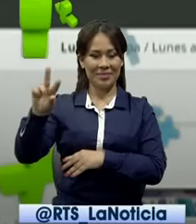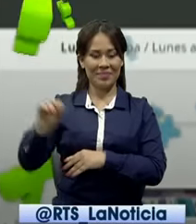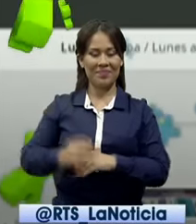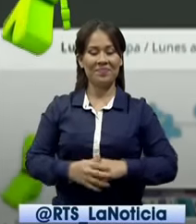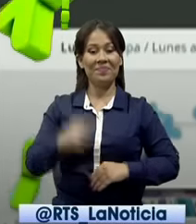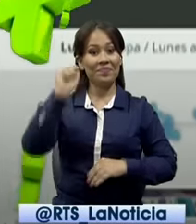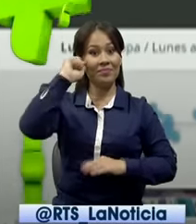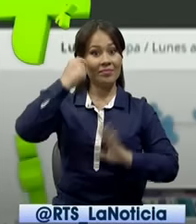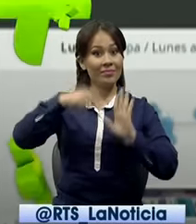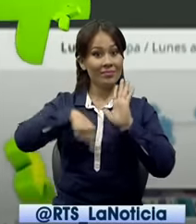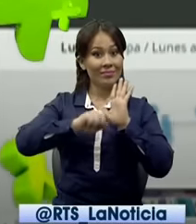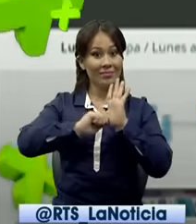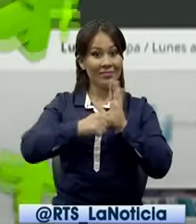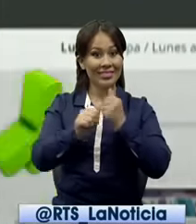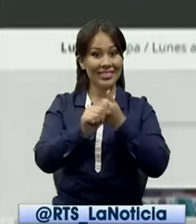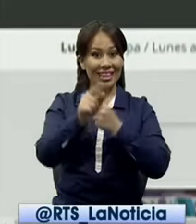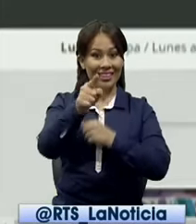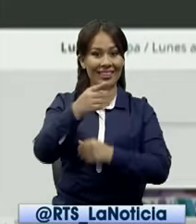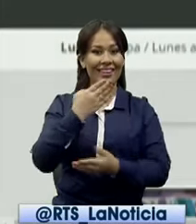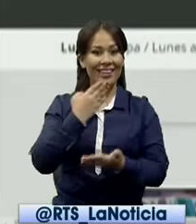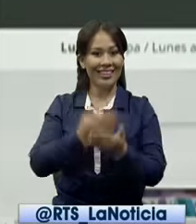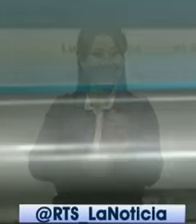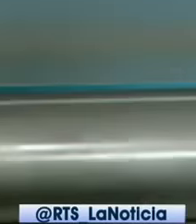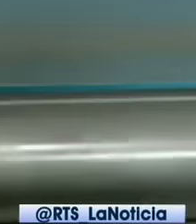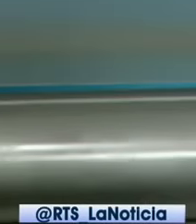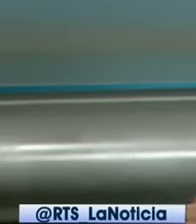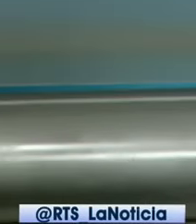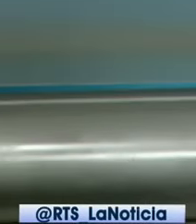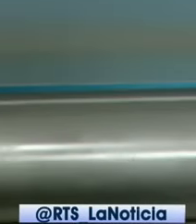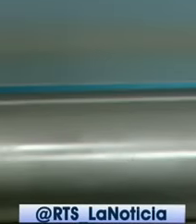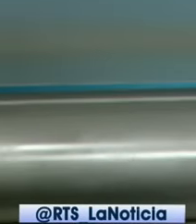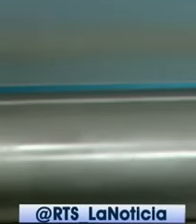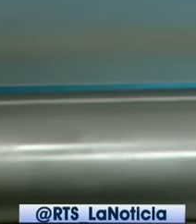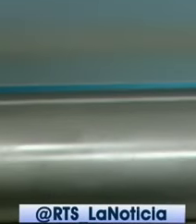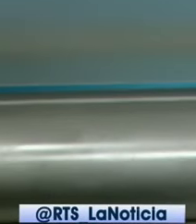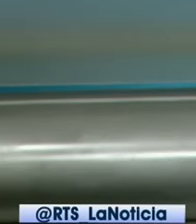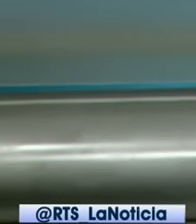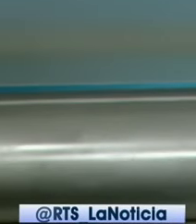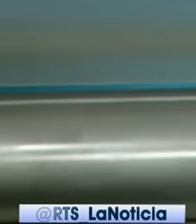www.rts.com.es/envivo. RTS, más cerca de ti. A continuación, nuestros compañeros de Copa con todos los